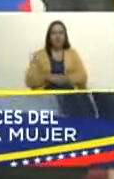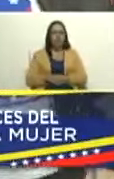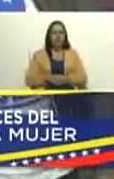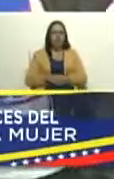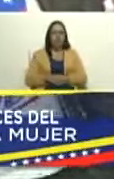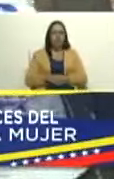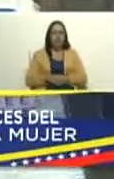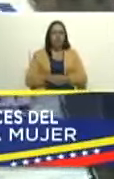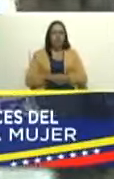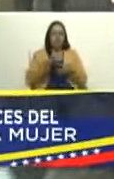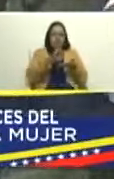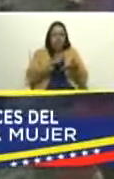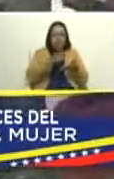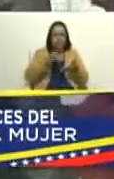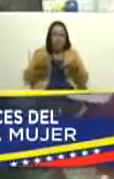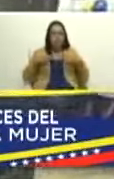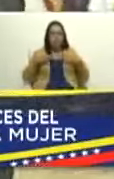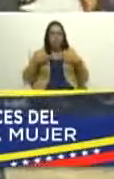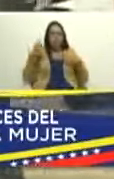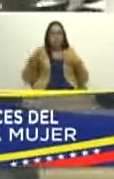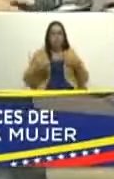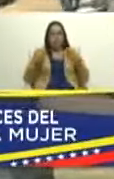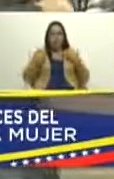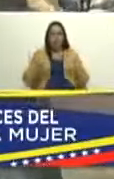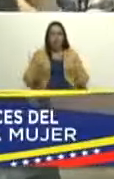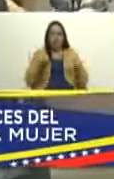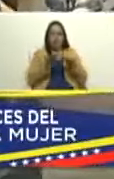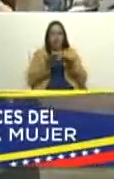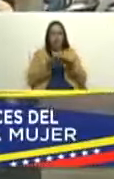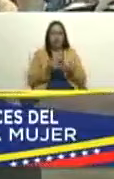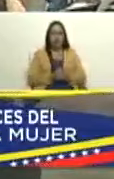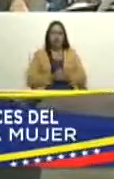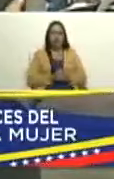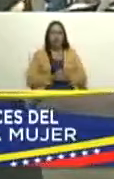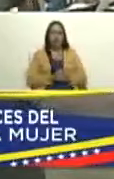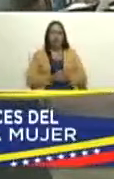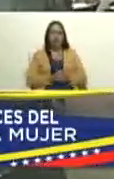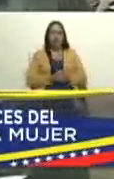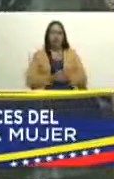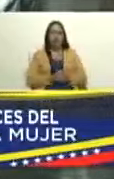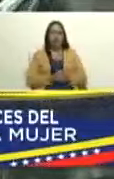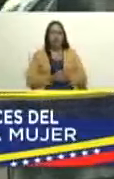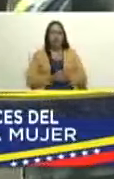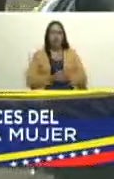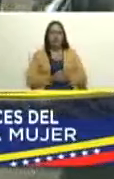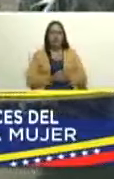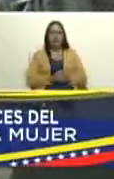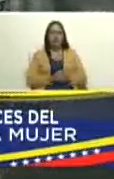Confección de prendas de vestir y uniforme. Carisabel.